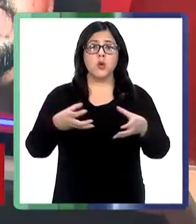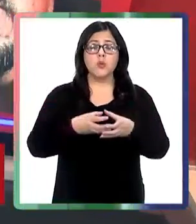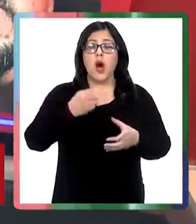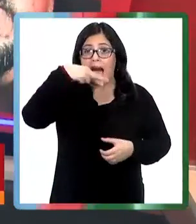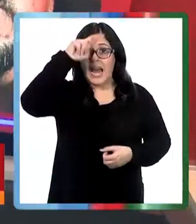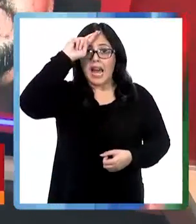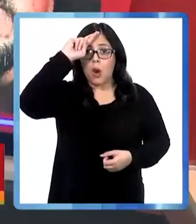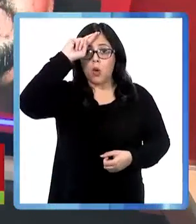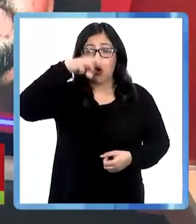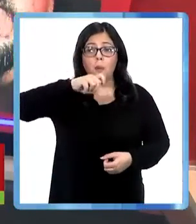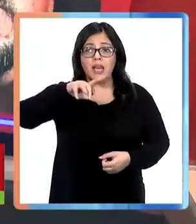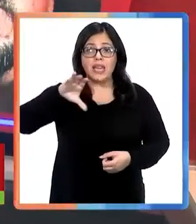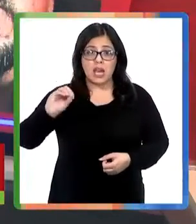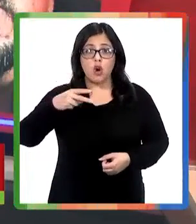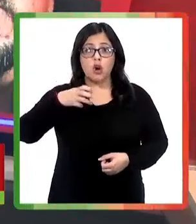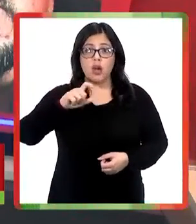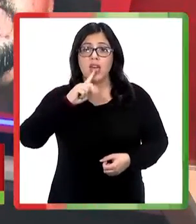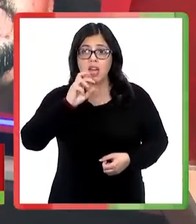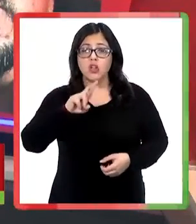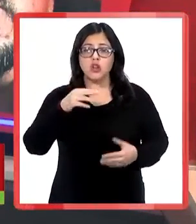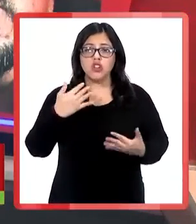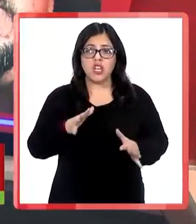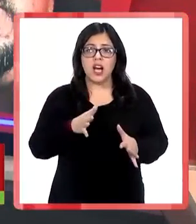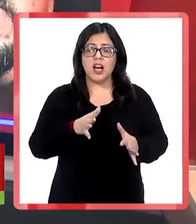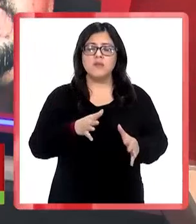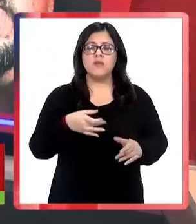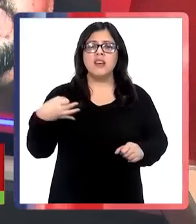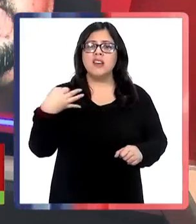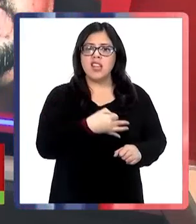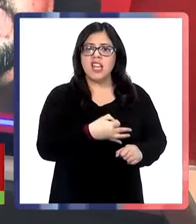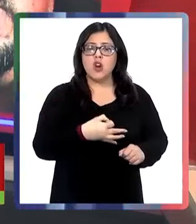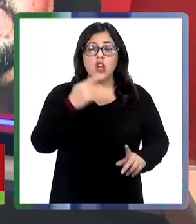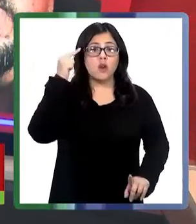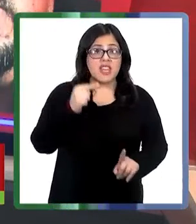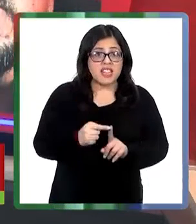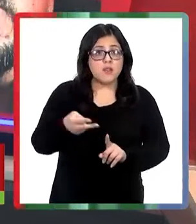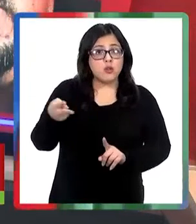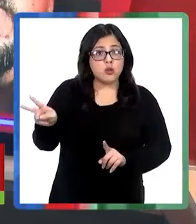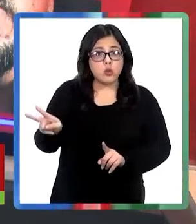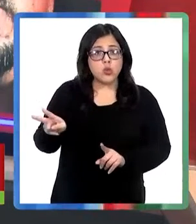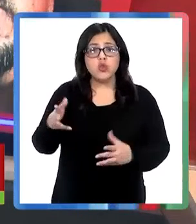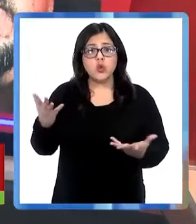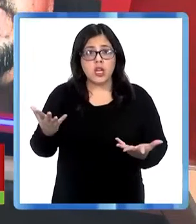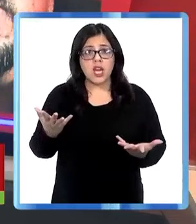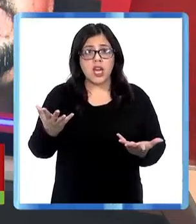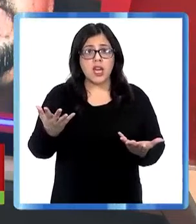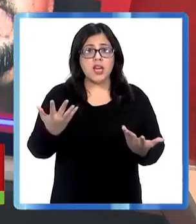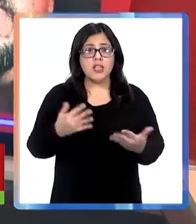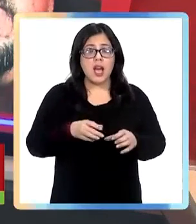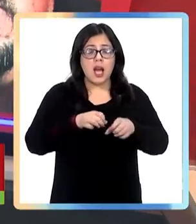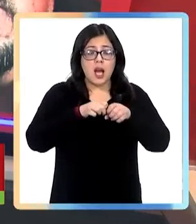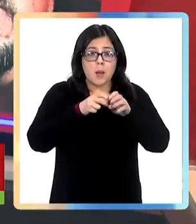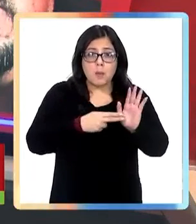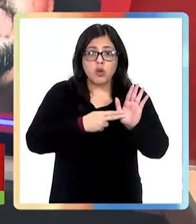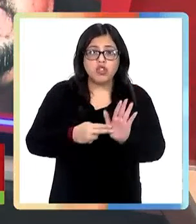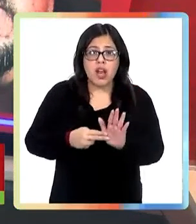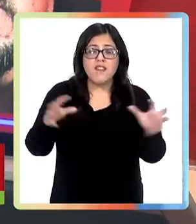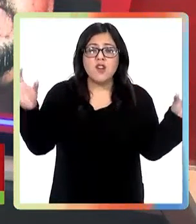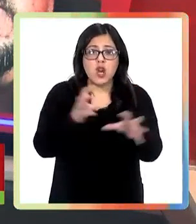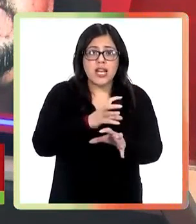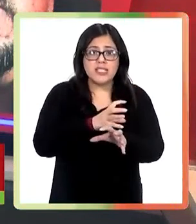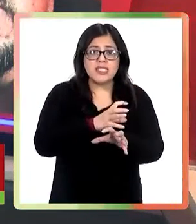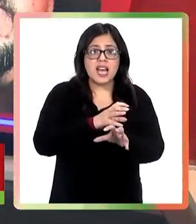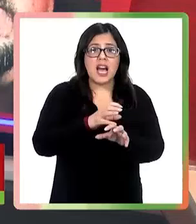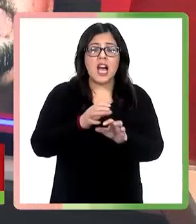coordinadora Arauco Mayeco, Héctor Yaitul, volvió a amenazar. Esta vez dijo que la prioridad de la CAM es canalizar la violencia hacia